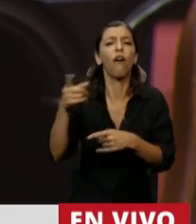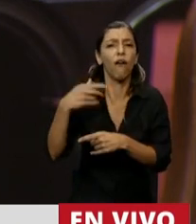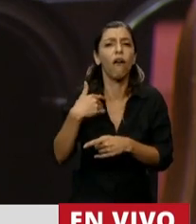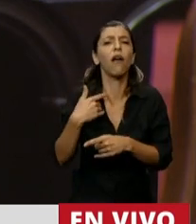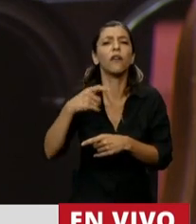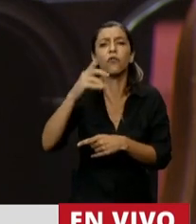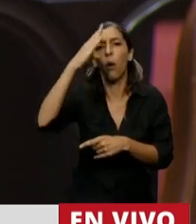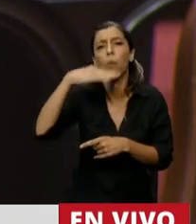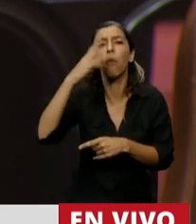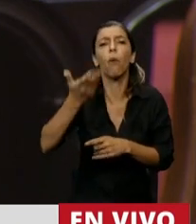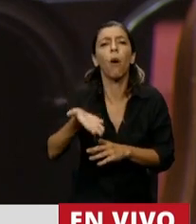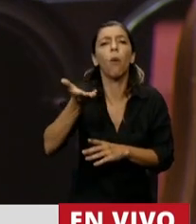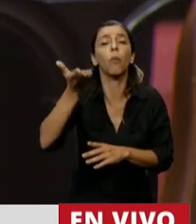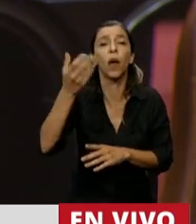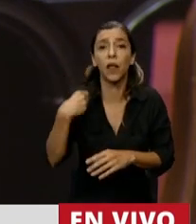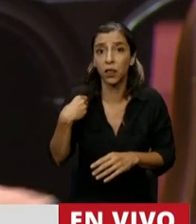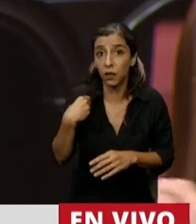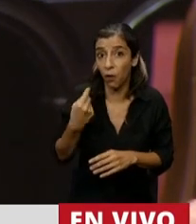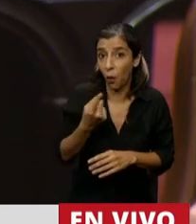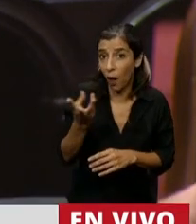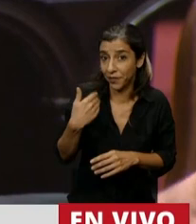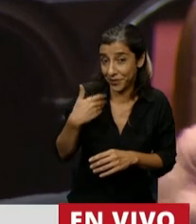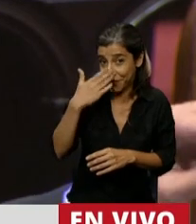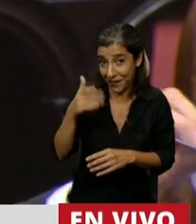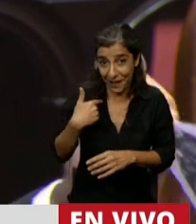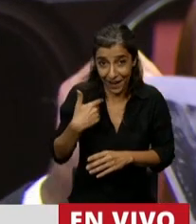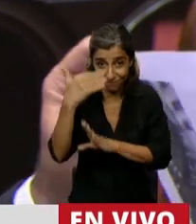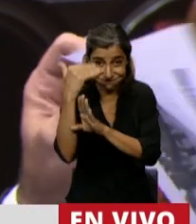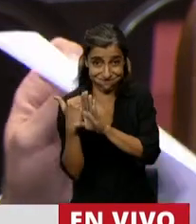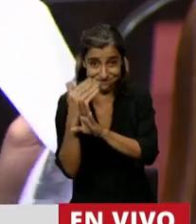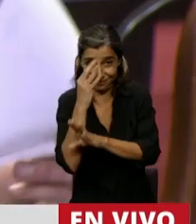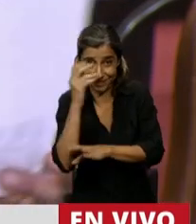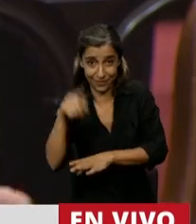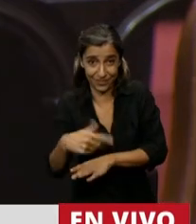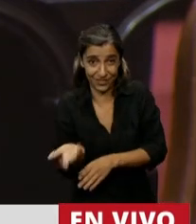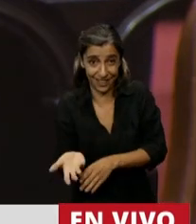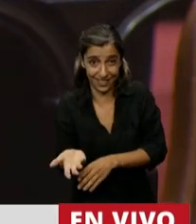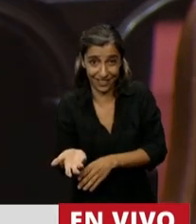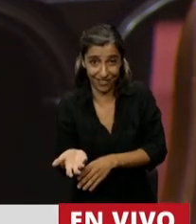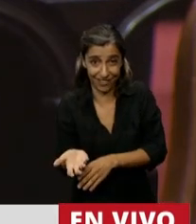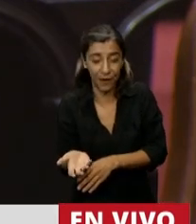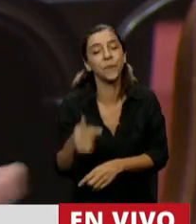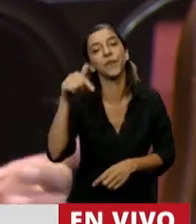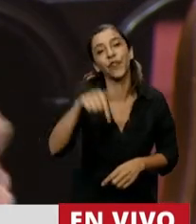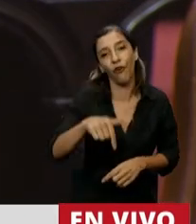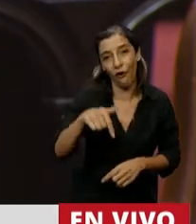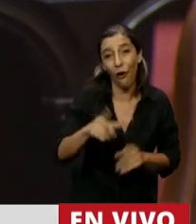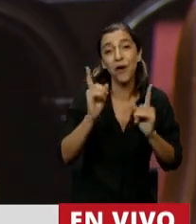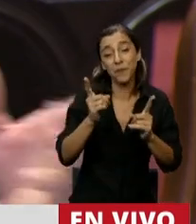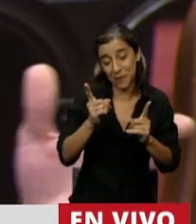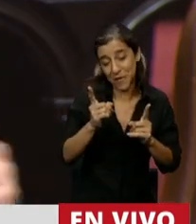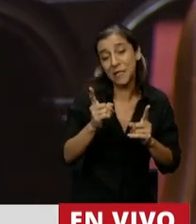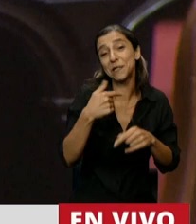mínima? Se la redujeron un 20%. Y fíjense lo que dicen sus auspiciantes hoy, que estamos